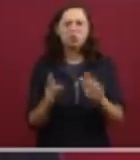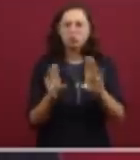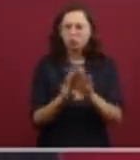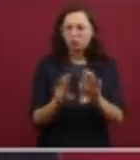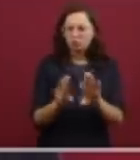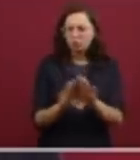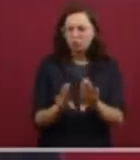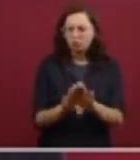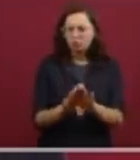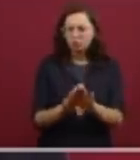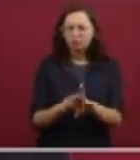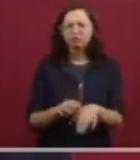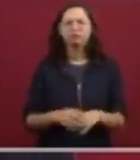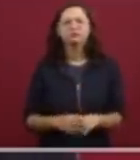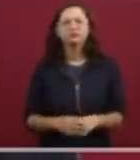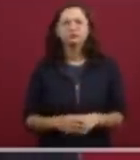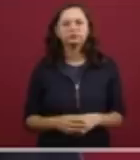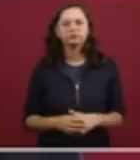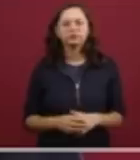Se está